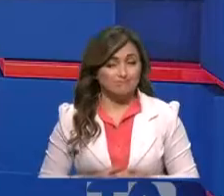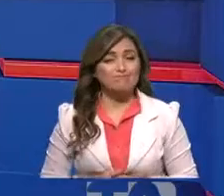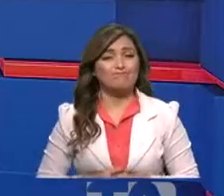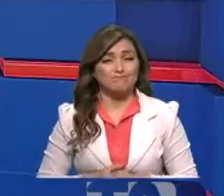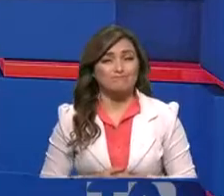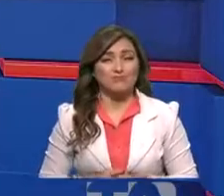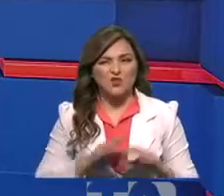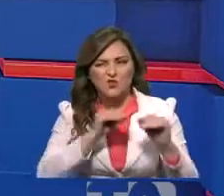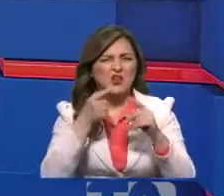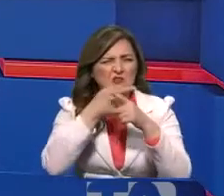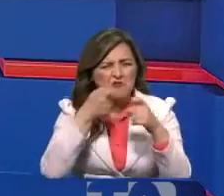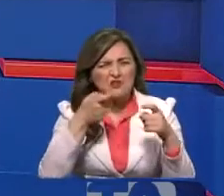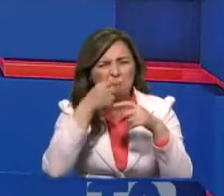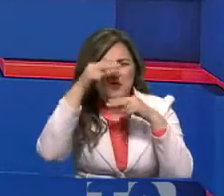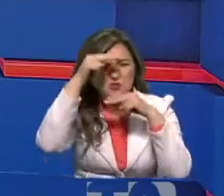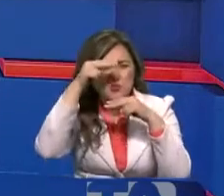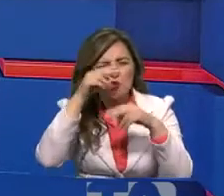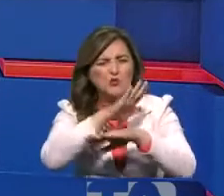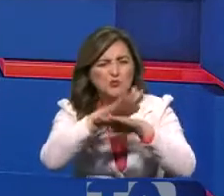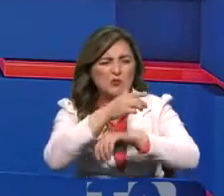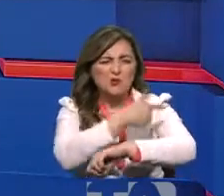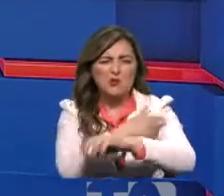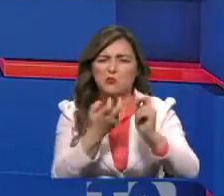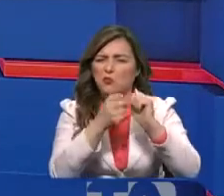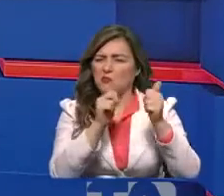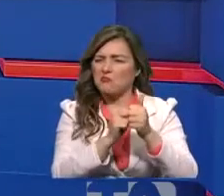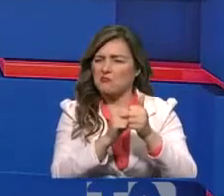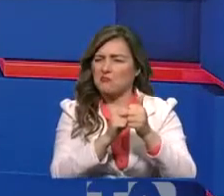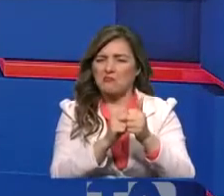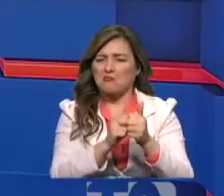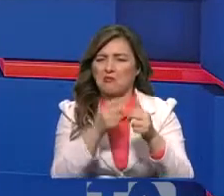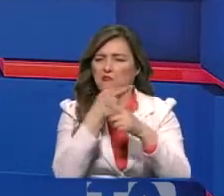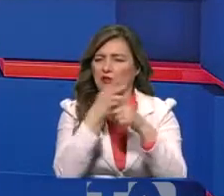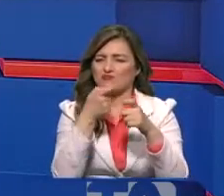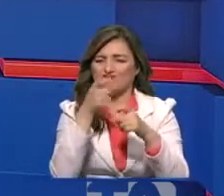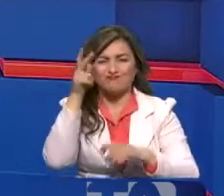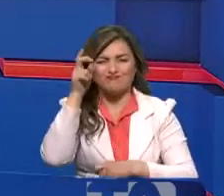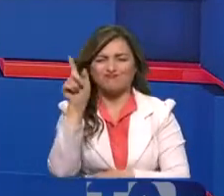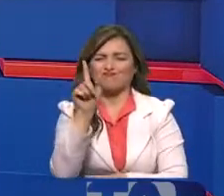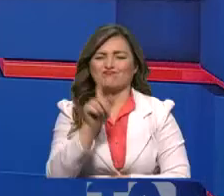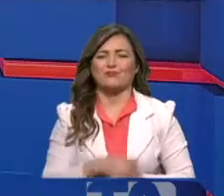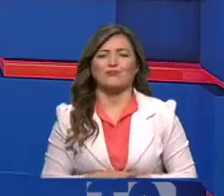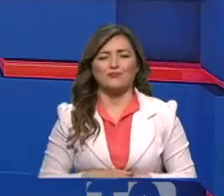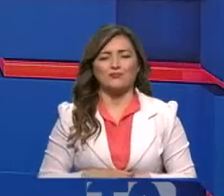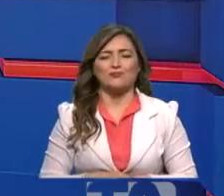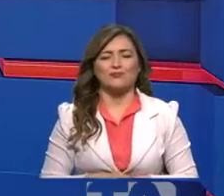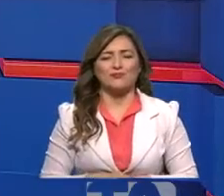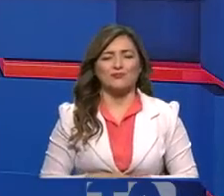no crea en noticias falsas sobre los problemas que podrían causar las vacunas. Nos vemos en el siguiente segmento de Por Tu Salud.